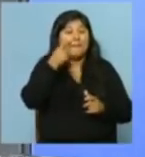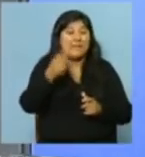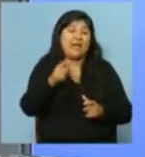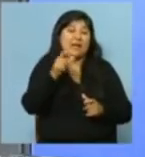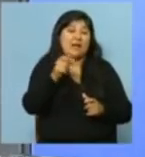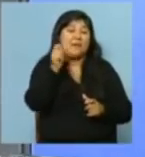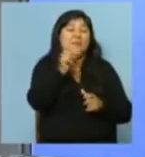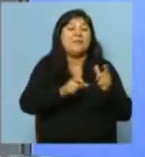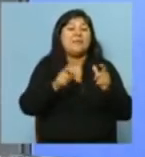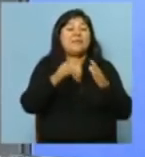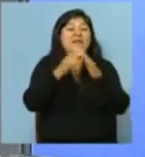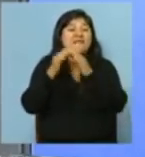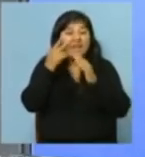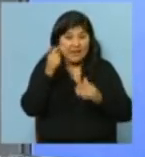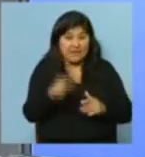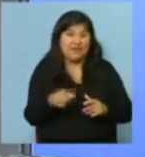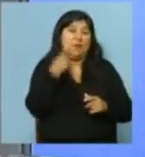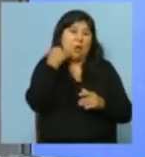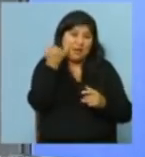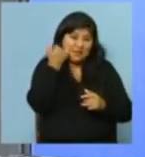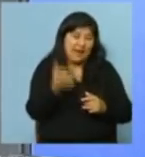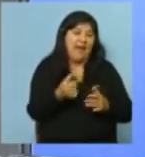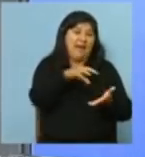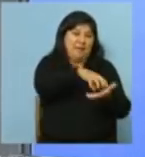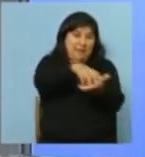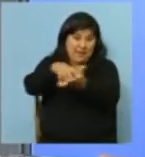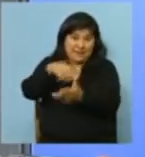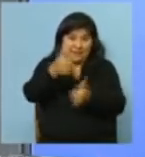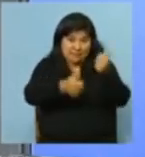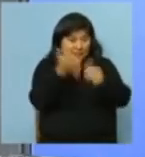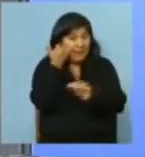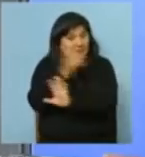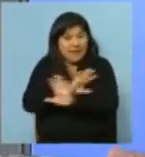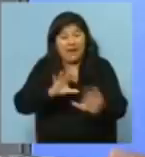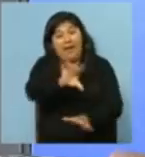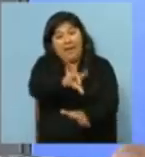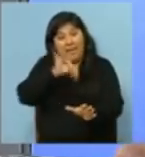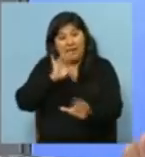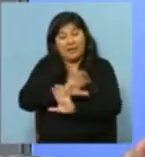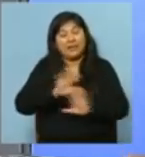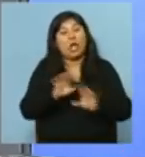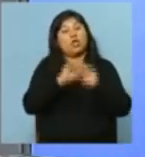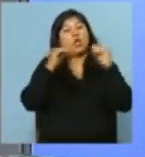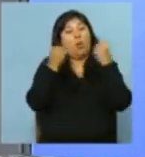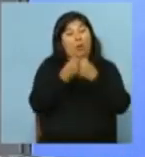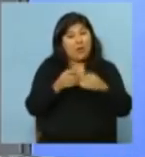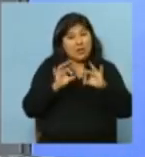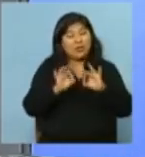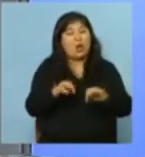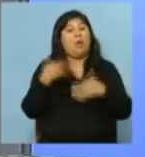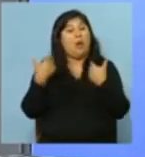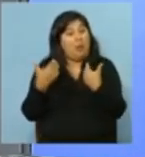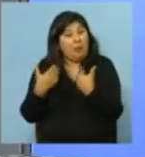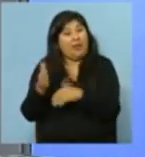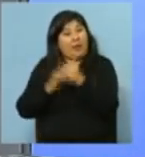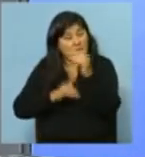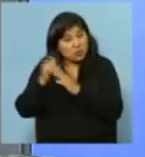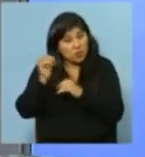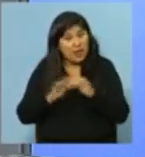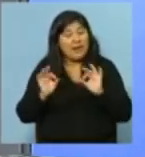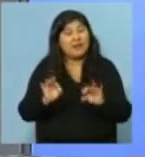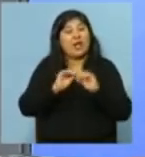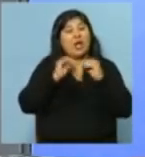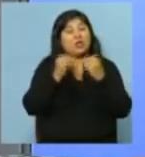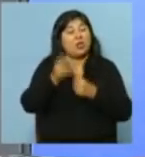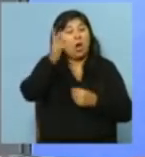iniciados Así que esto nos va a permitir en un total de cerca de 8,000 soluciones